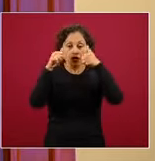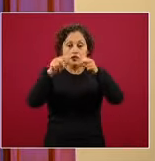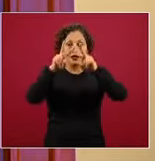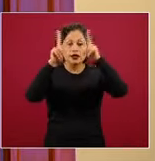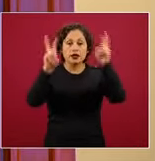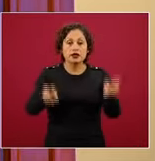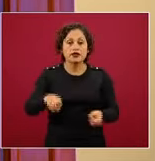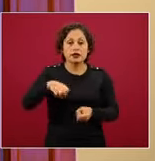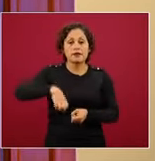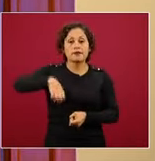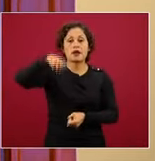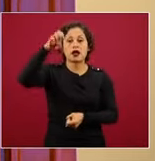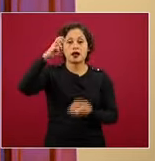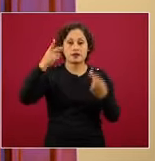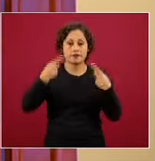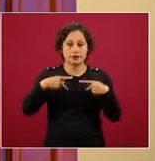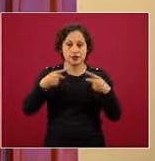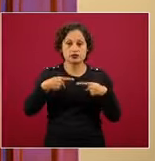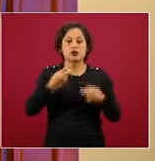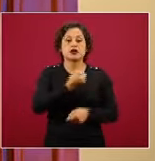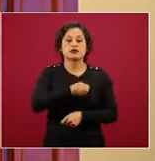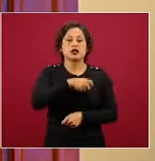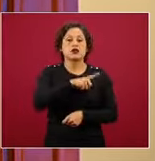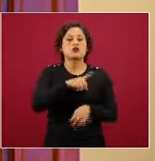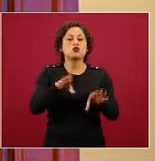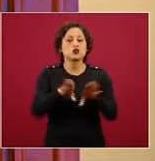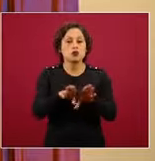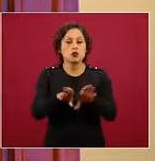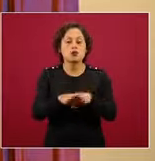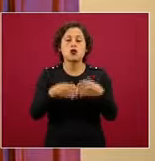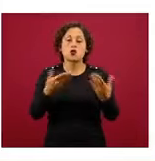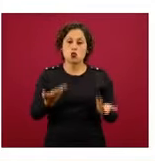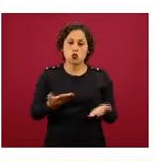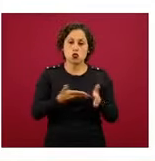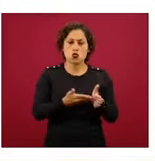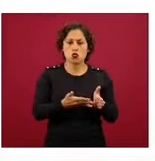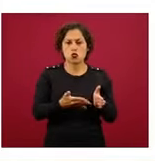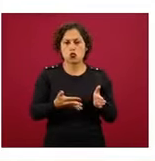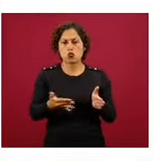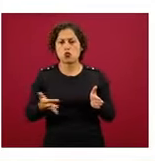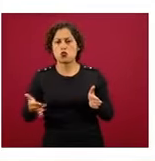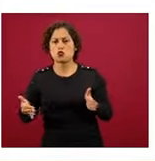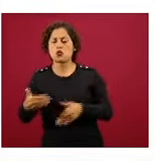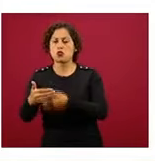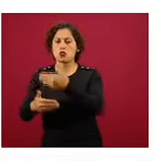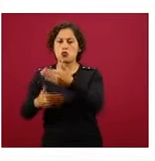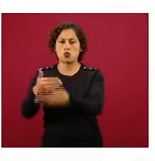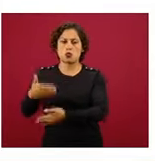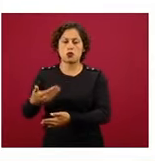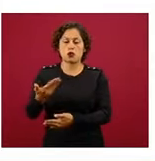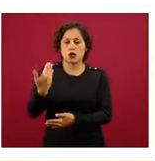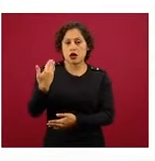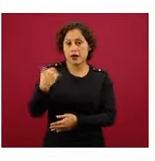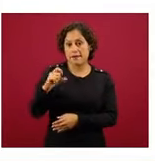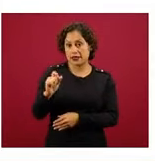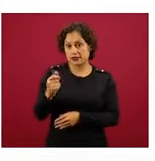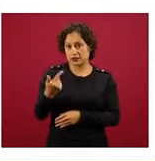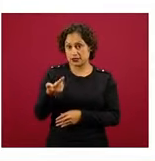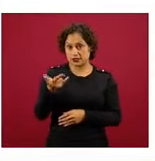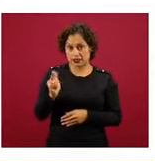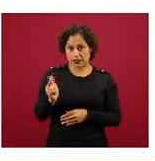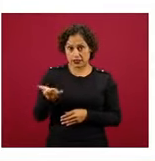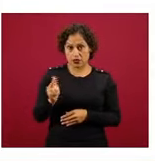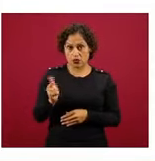se involucró en esa tarea y esto nos ha conducido a que el pasado día 27 de julio,